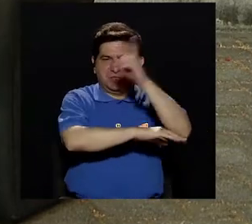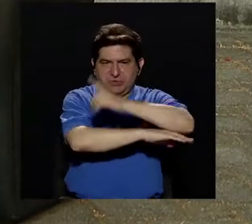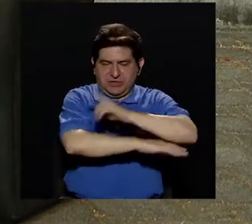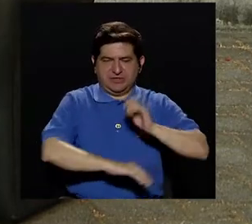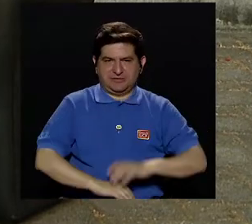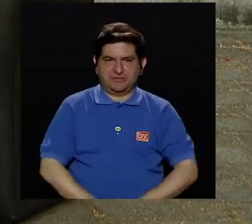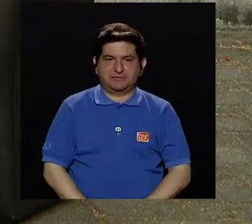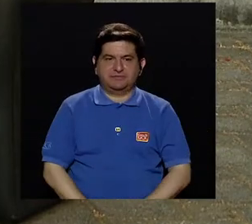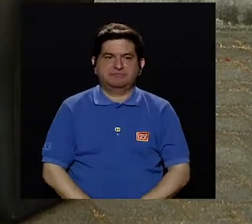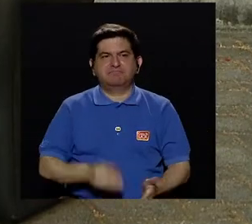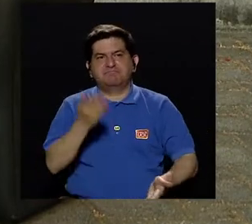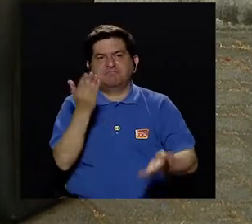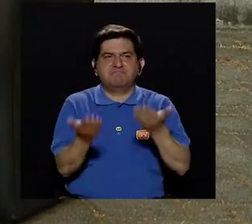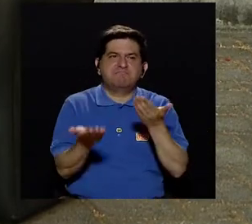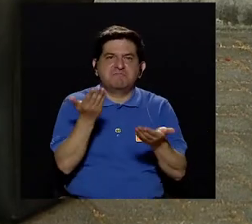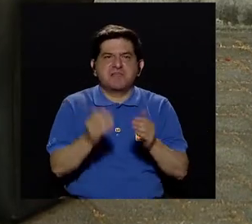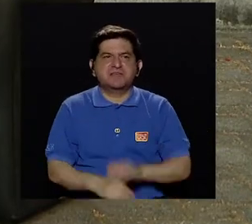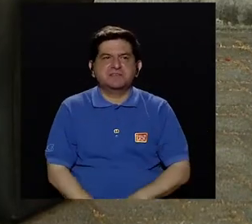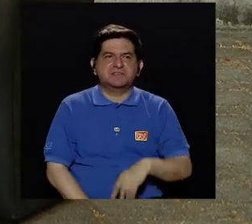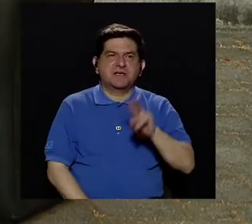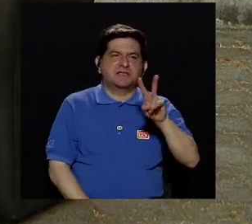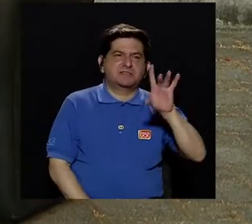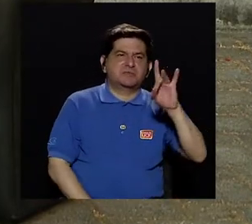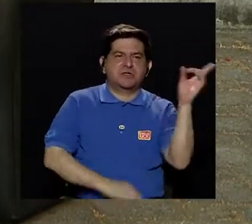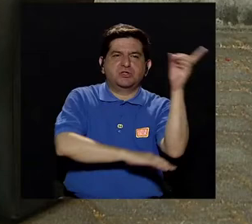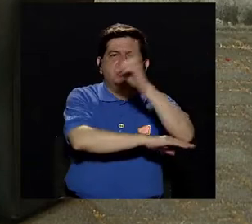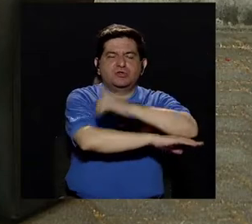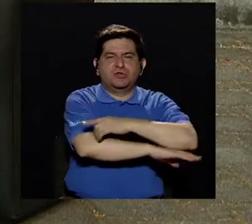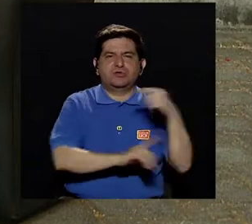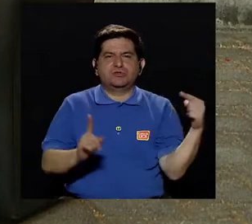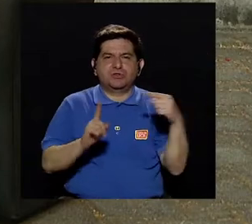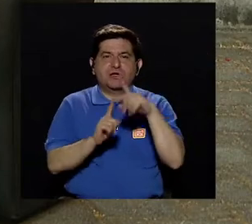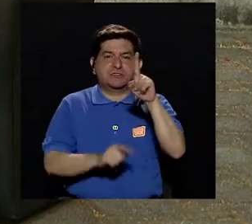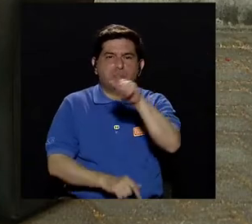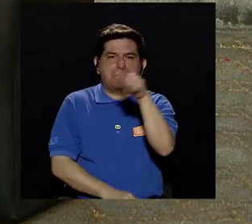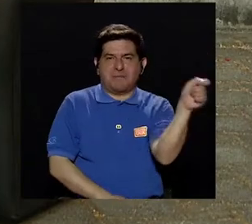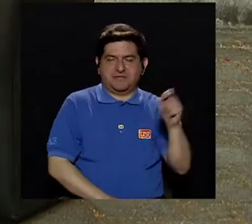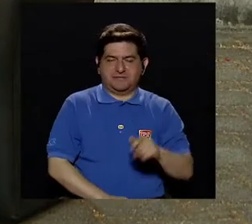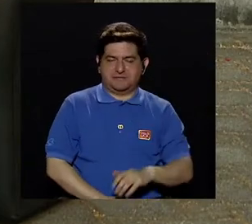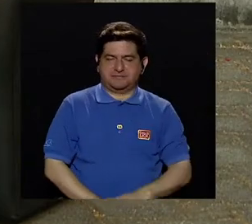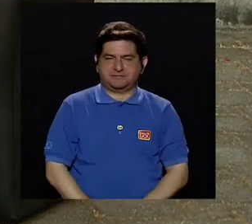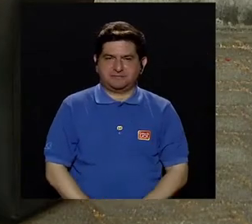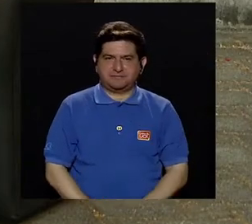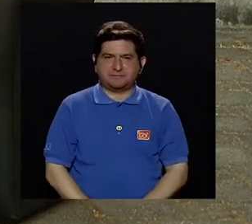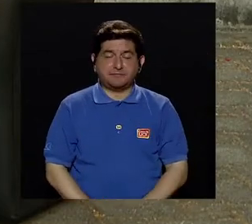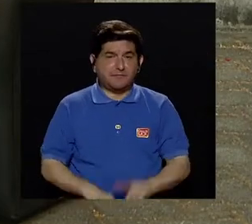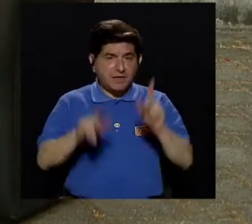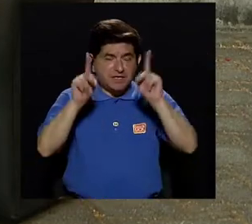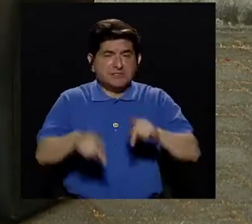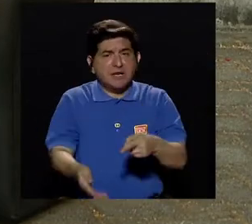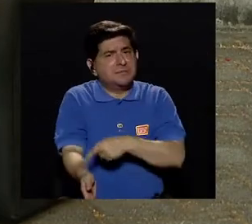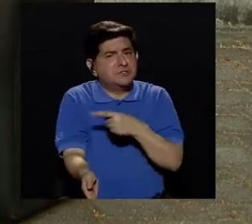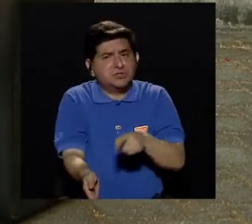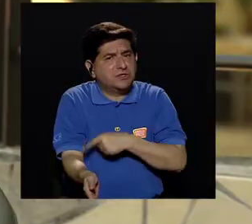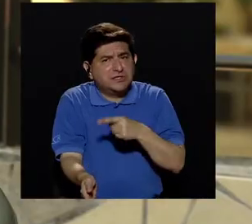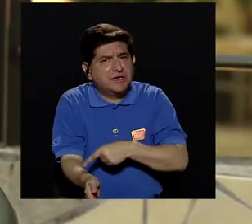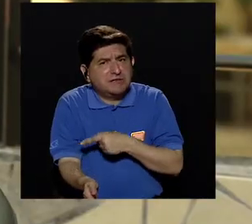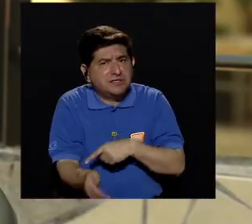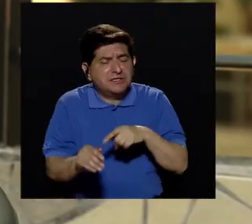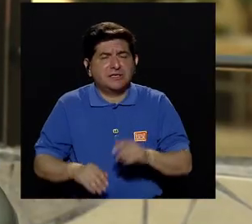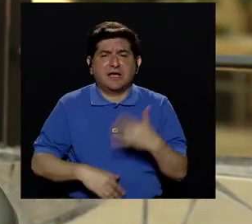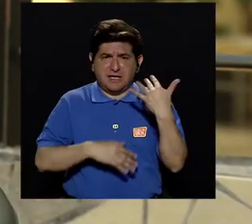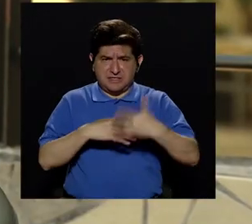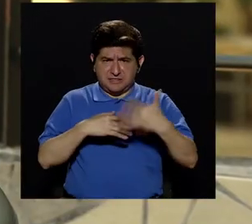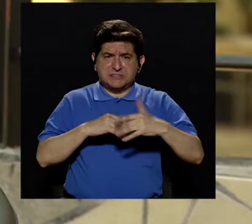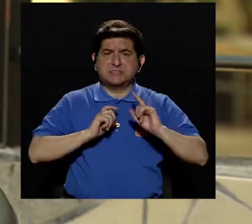que básicamente va a rondar por ahí de los 28 días a un mes. Si la persona es diabética,